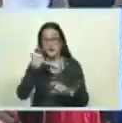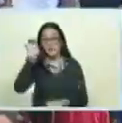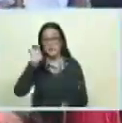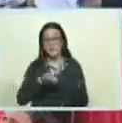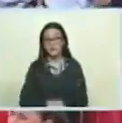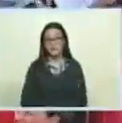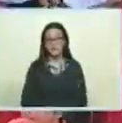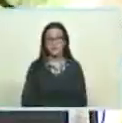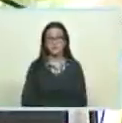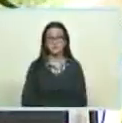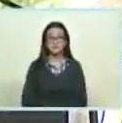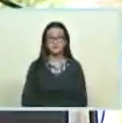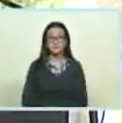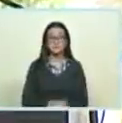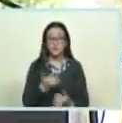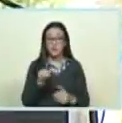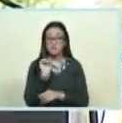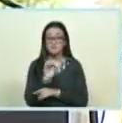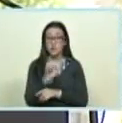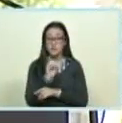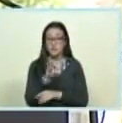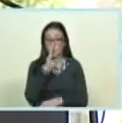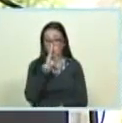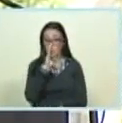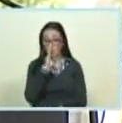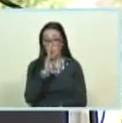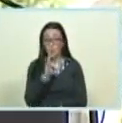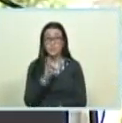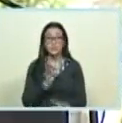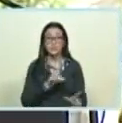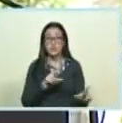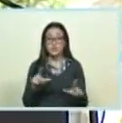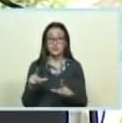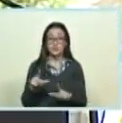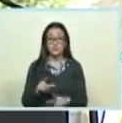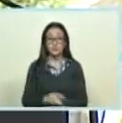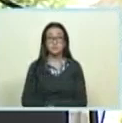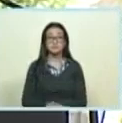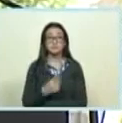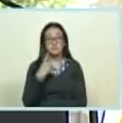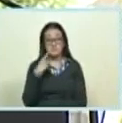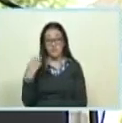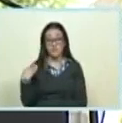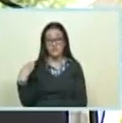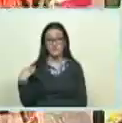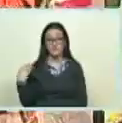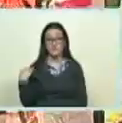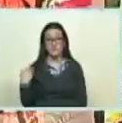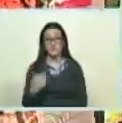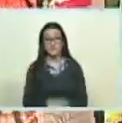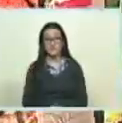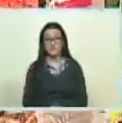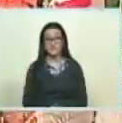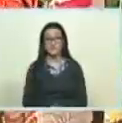hora estamos depositando los bonos del día de hoy, pendiente, pues, me avisan.